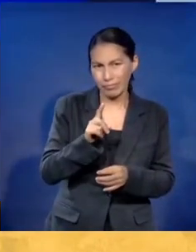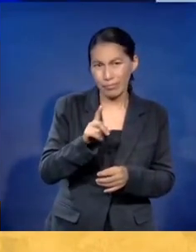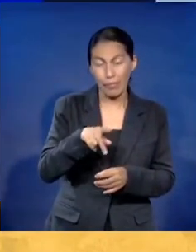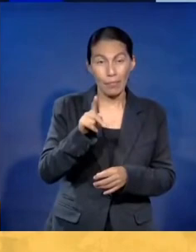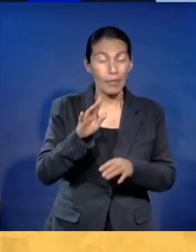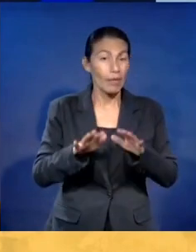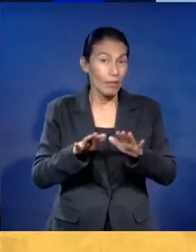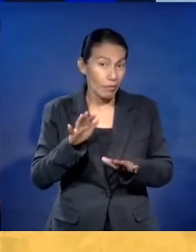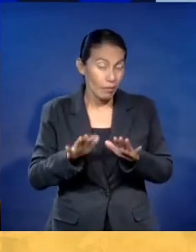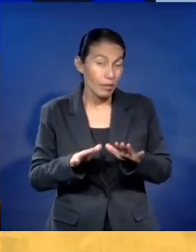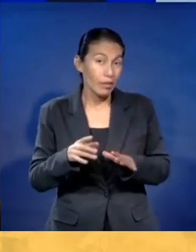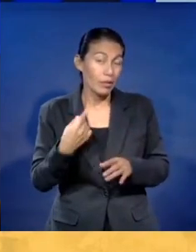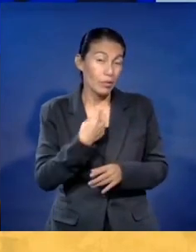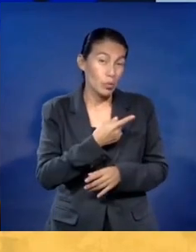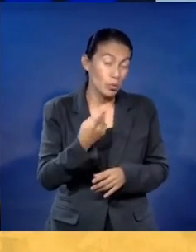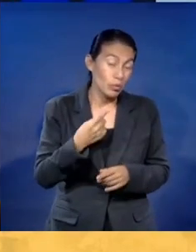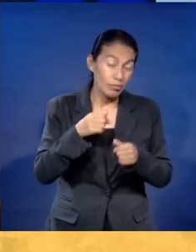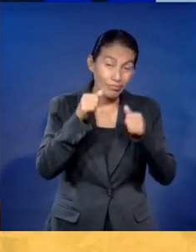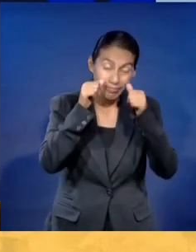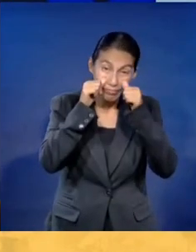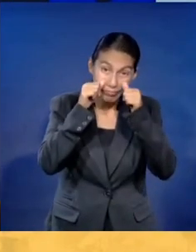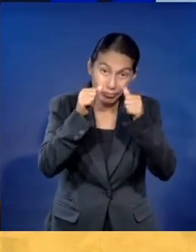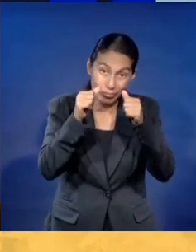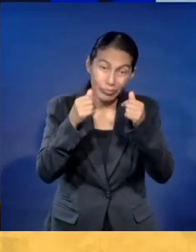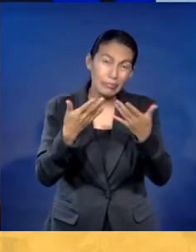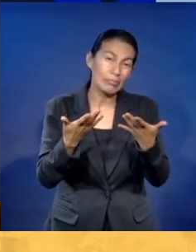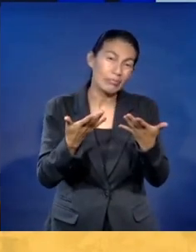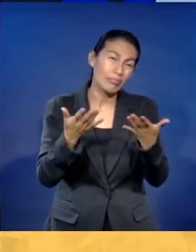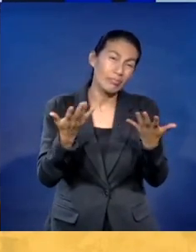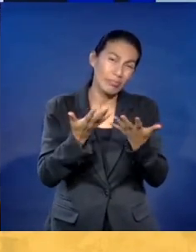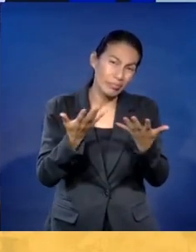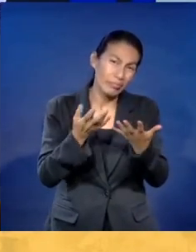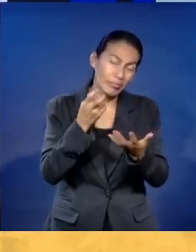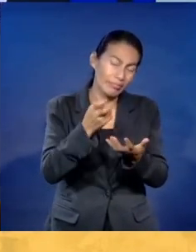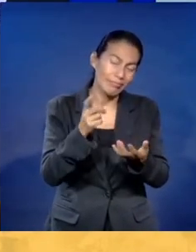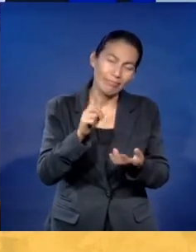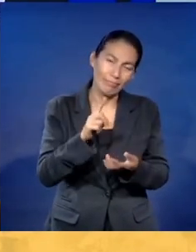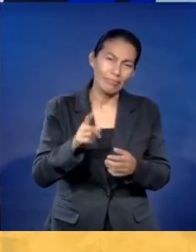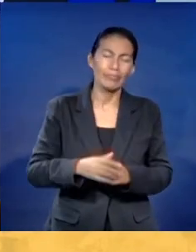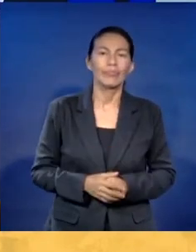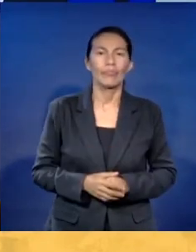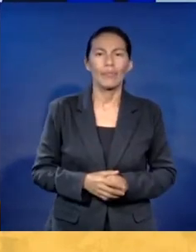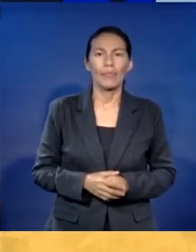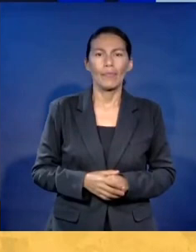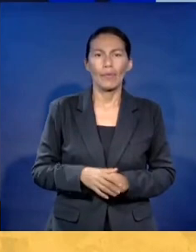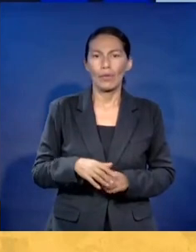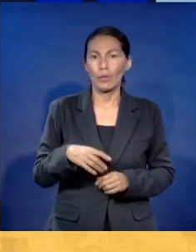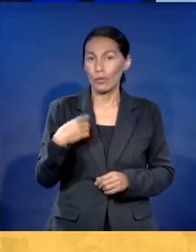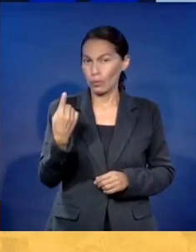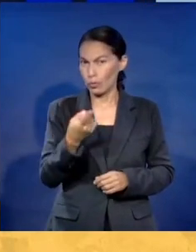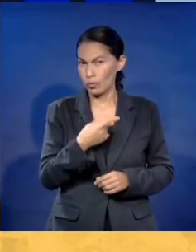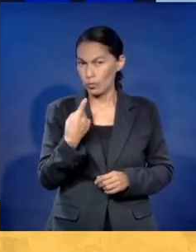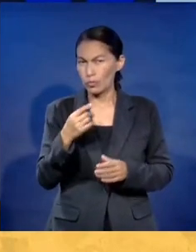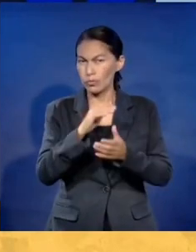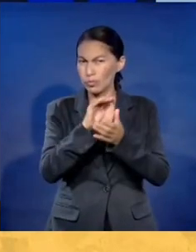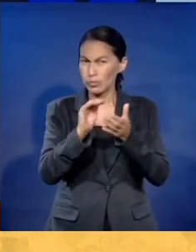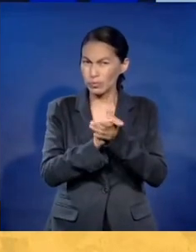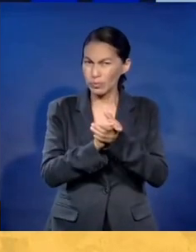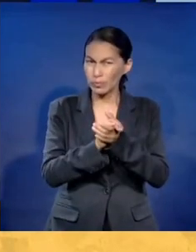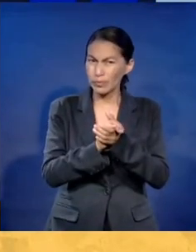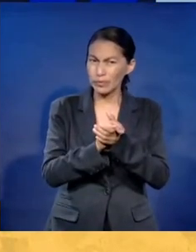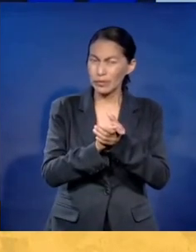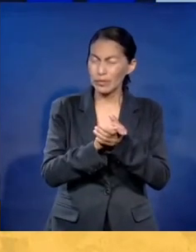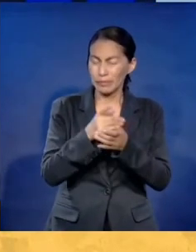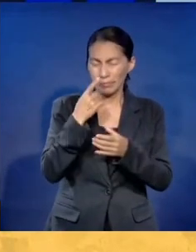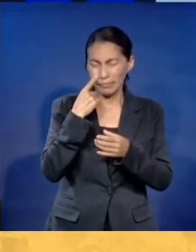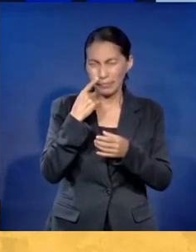no logra procesar todo lo que implica el inicio de un matrimonio a mí me gustaría describirlo de manera muy